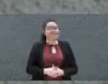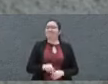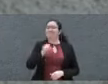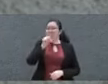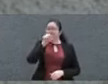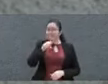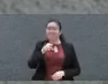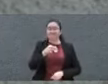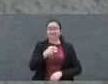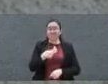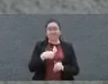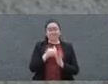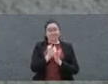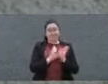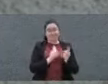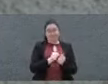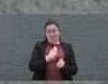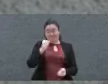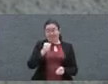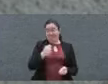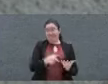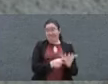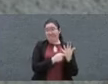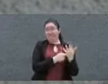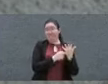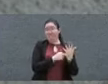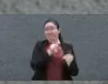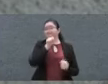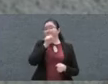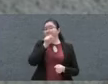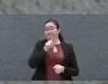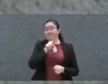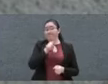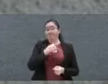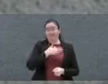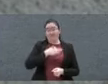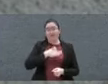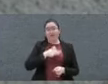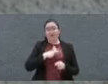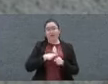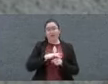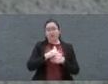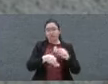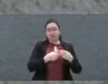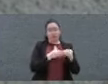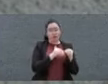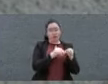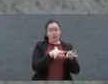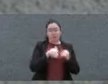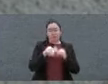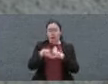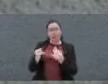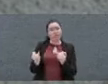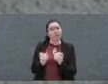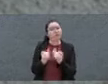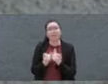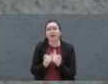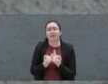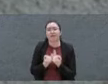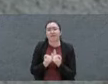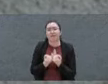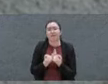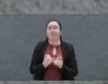en la Constitución de la República, esta distribución justa de los recursos, de acuerdo a una fórmula, y en la Ciudad